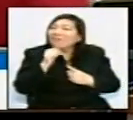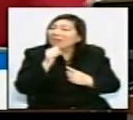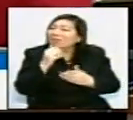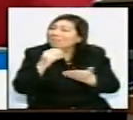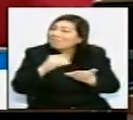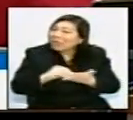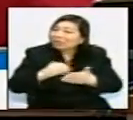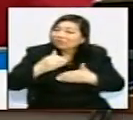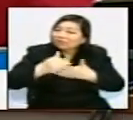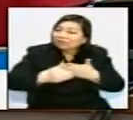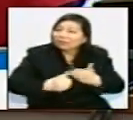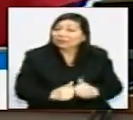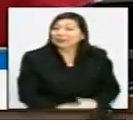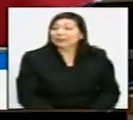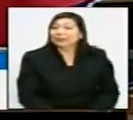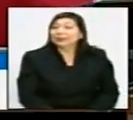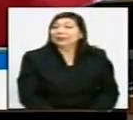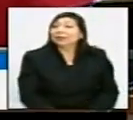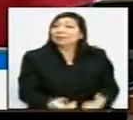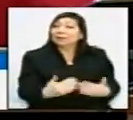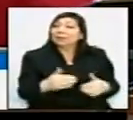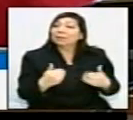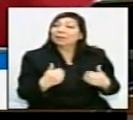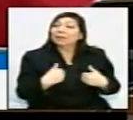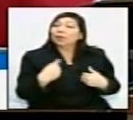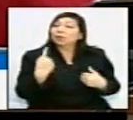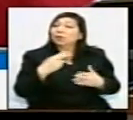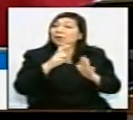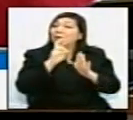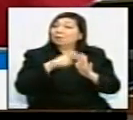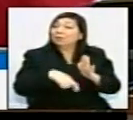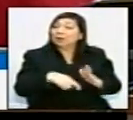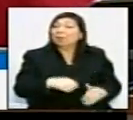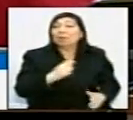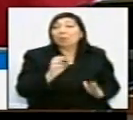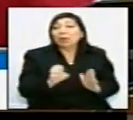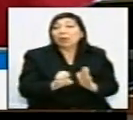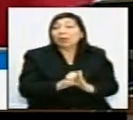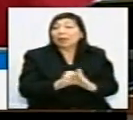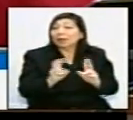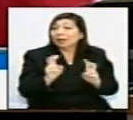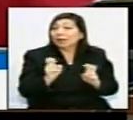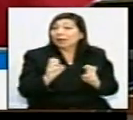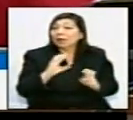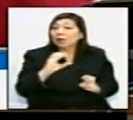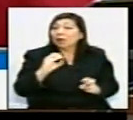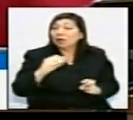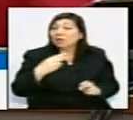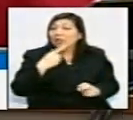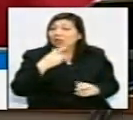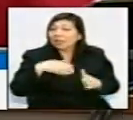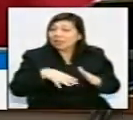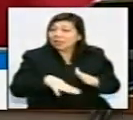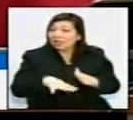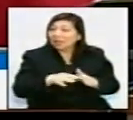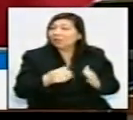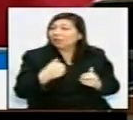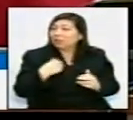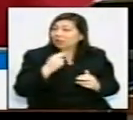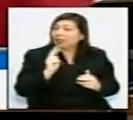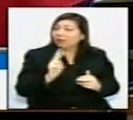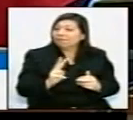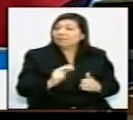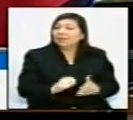insuficiente. Vamos a tener una sola programación, por ejemplo, para el tema de cochas, ¿no? Una cosa que yo he